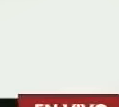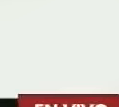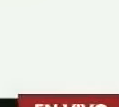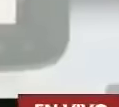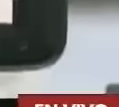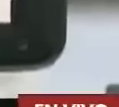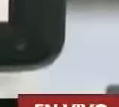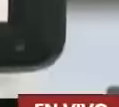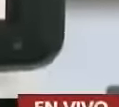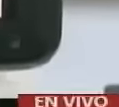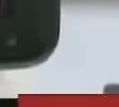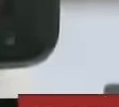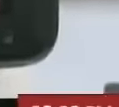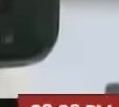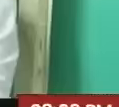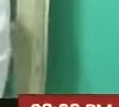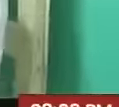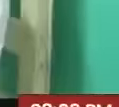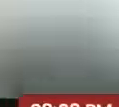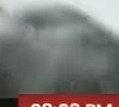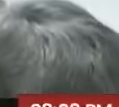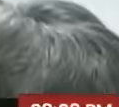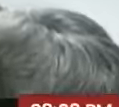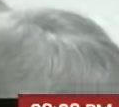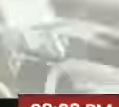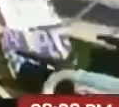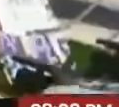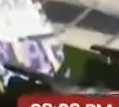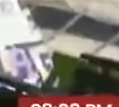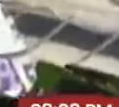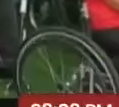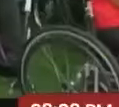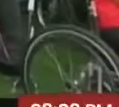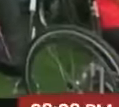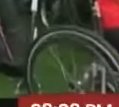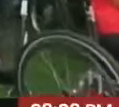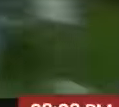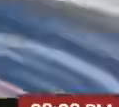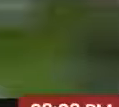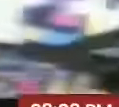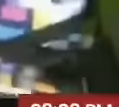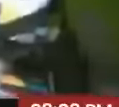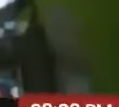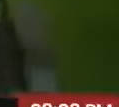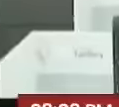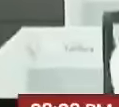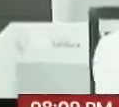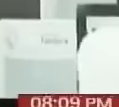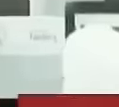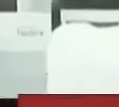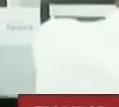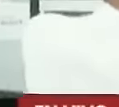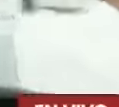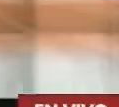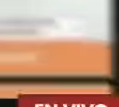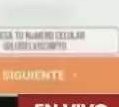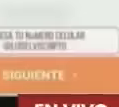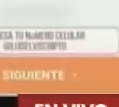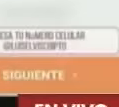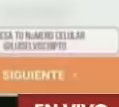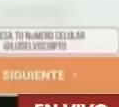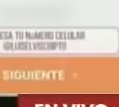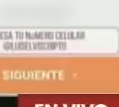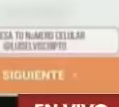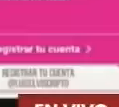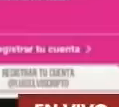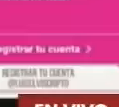un gobierno que es presidido por alguien que es humano igual que tú, que siente tus necesidades es algo que se valora mucho.